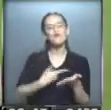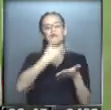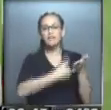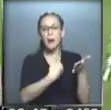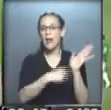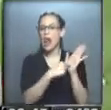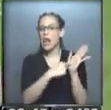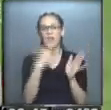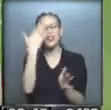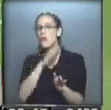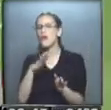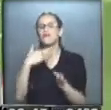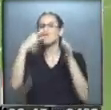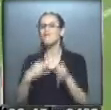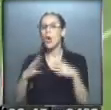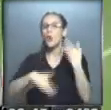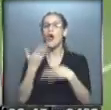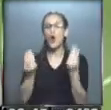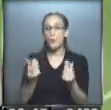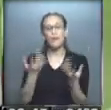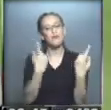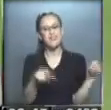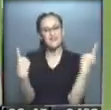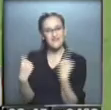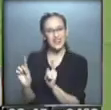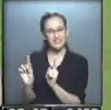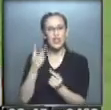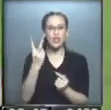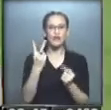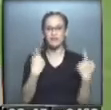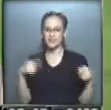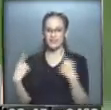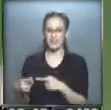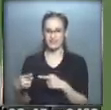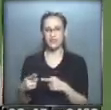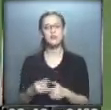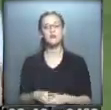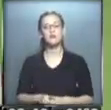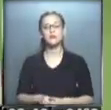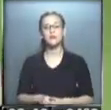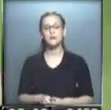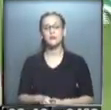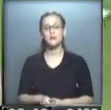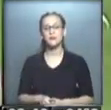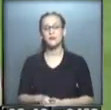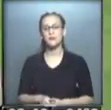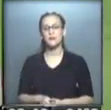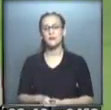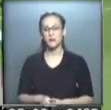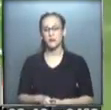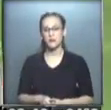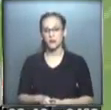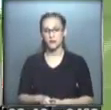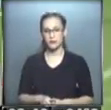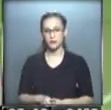otra cosa es después la realidad en el campo de juego. Hay dos realidades, una cosa que la tabla no miente, pero otra realidad que el fútbol es el